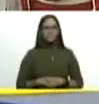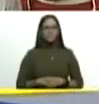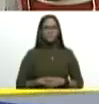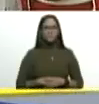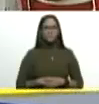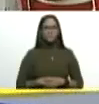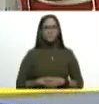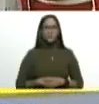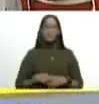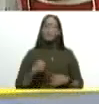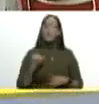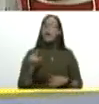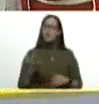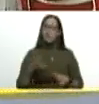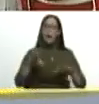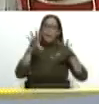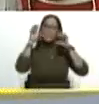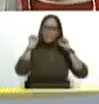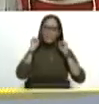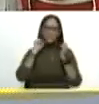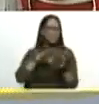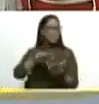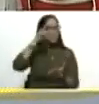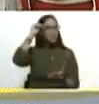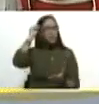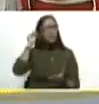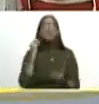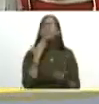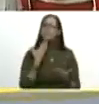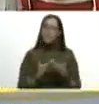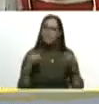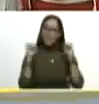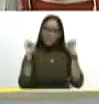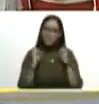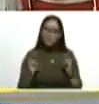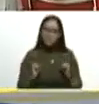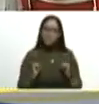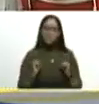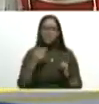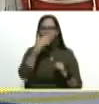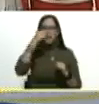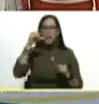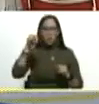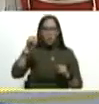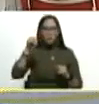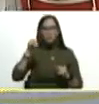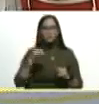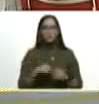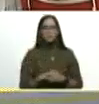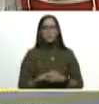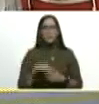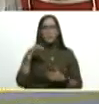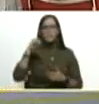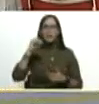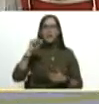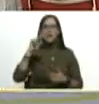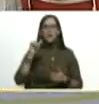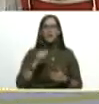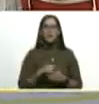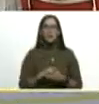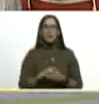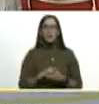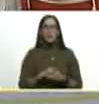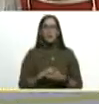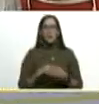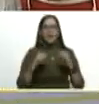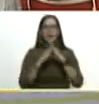¿Cuánto hemos aprendido, verdad? Te felicito, Nahum. María Eugenia, doctor Morales,